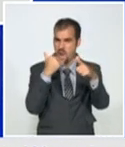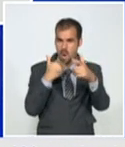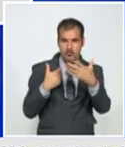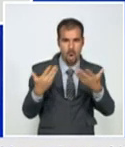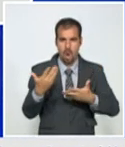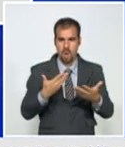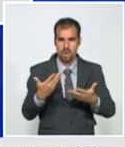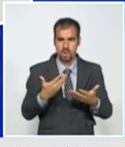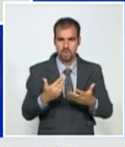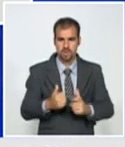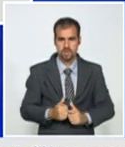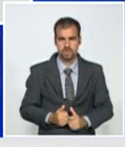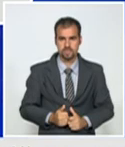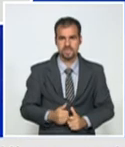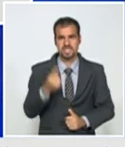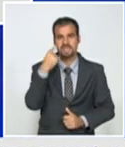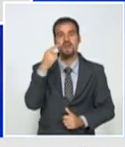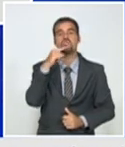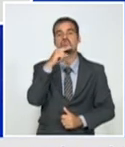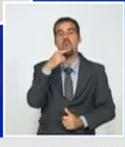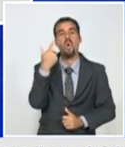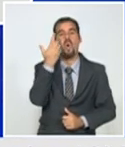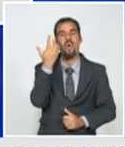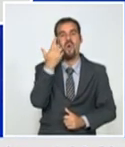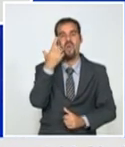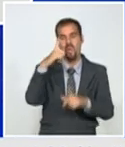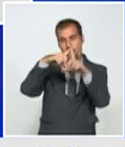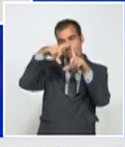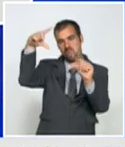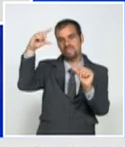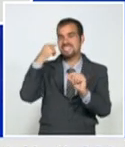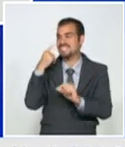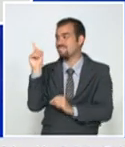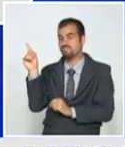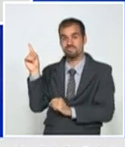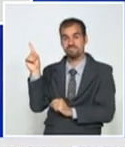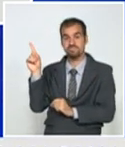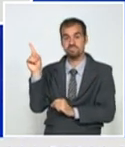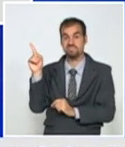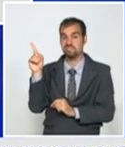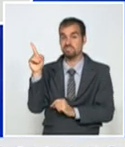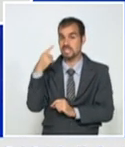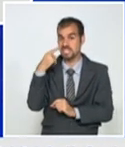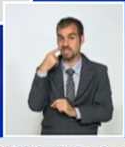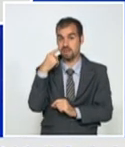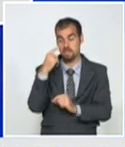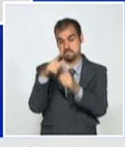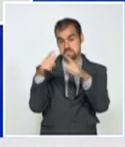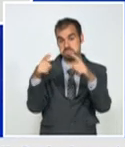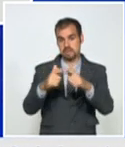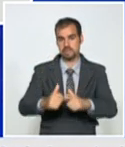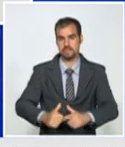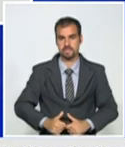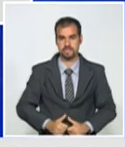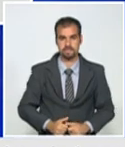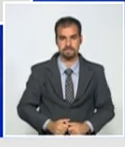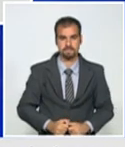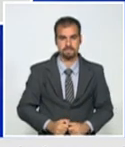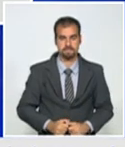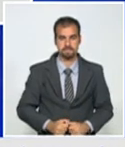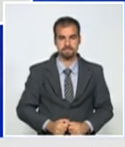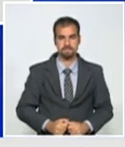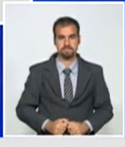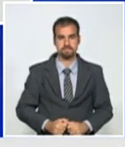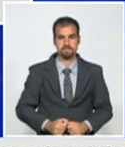la tajada roja, el tamaño que tiene, y de todas formas, entre los de mayor número de fallecidos en un día,